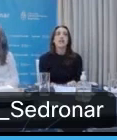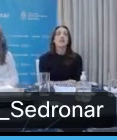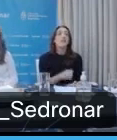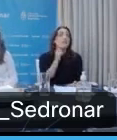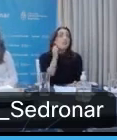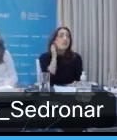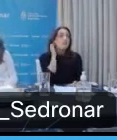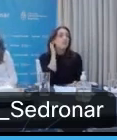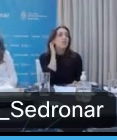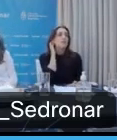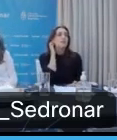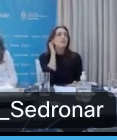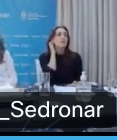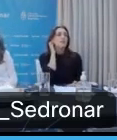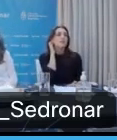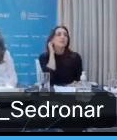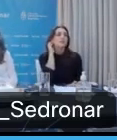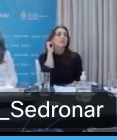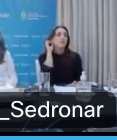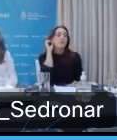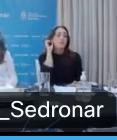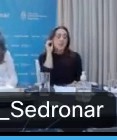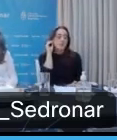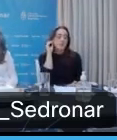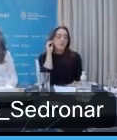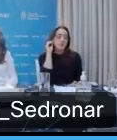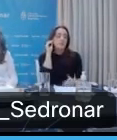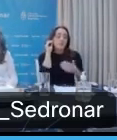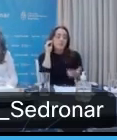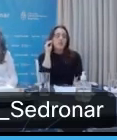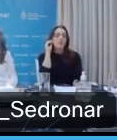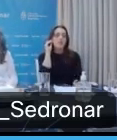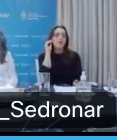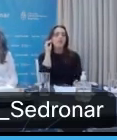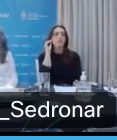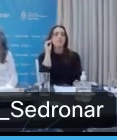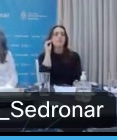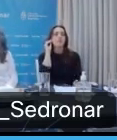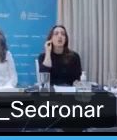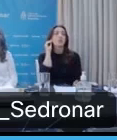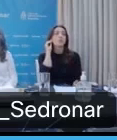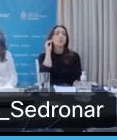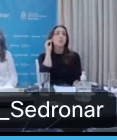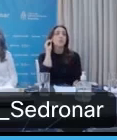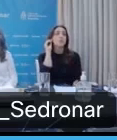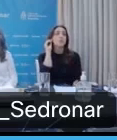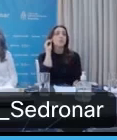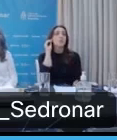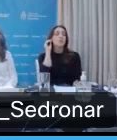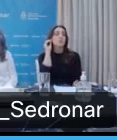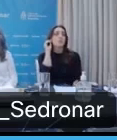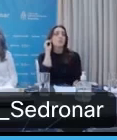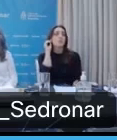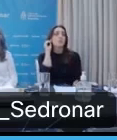En el acompañamiento y el cuidado, ¿no? En las políticas de cuidado en relación a las juventudes,